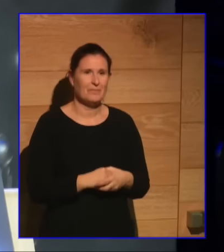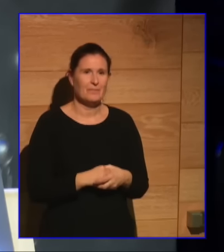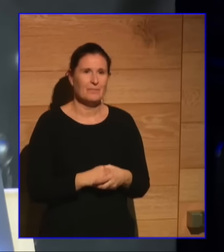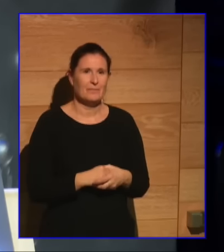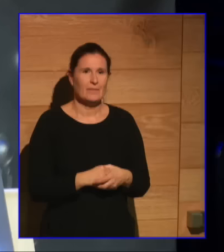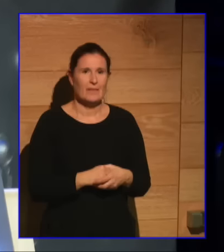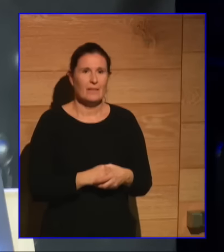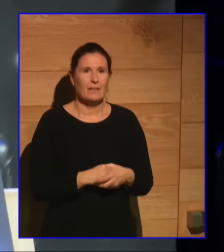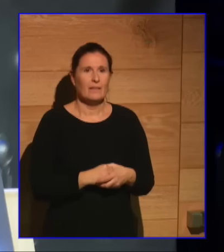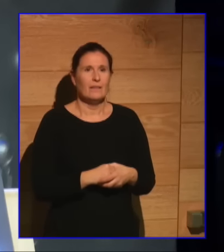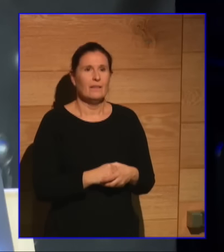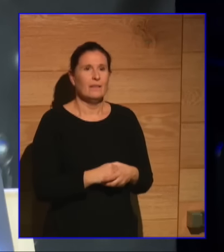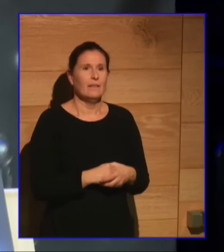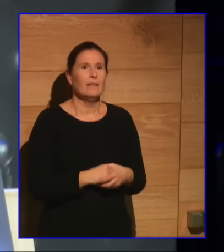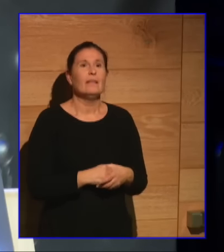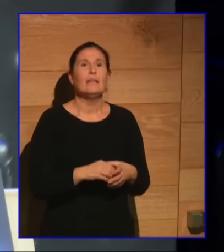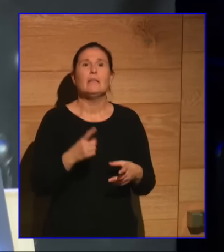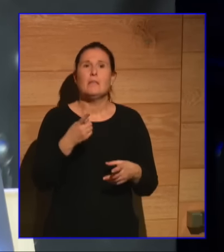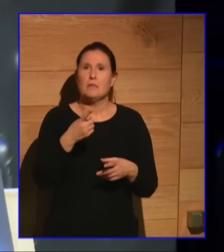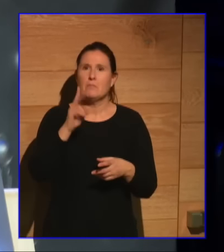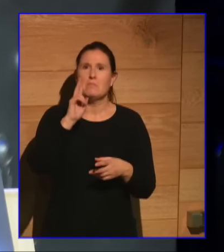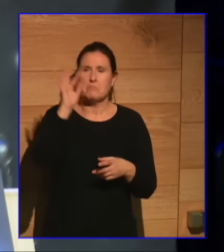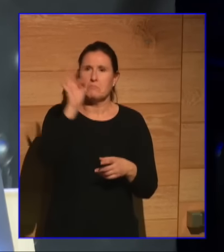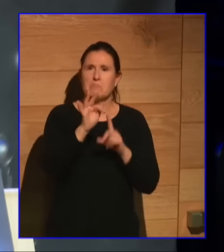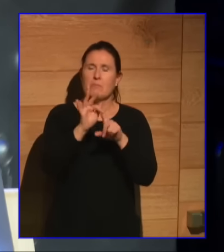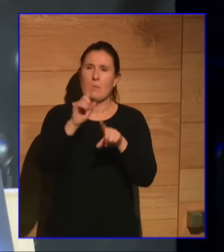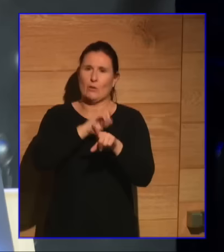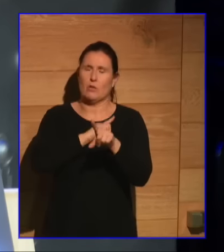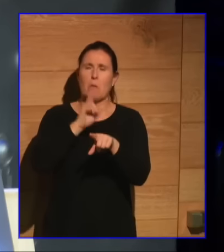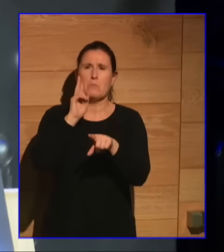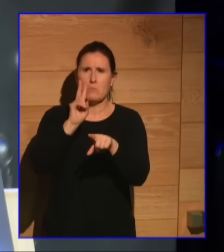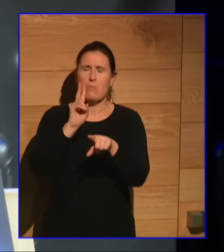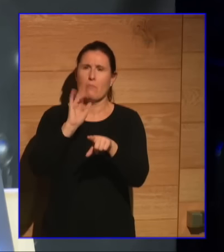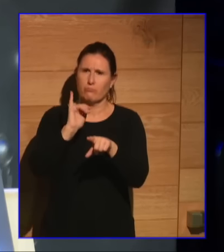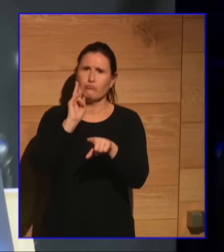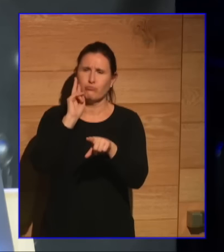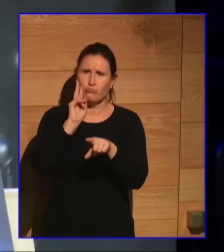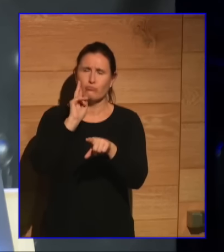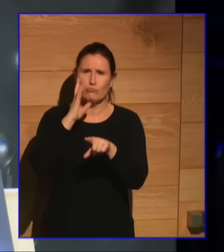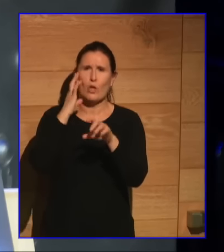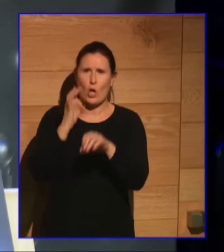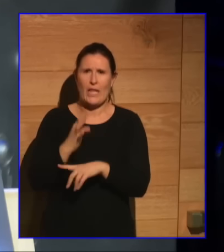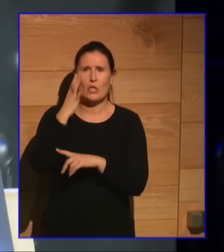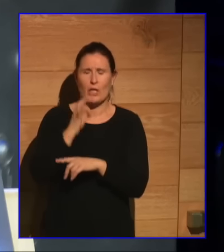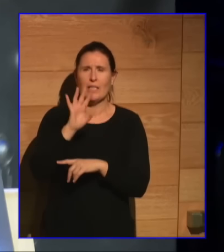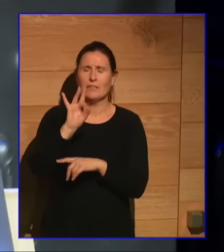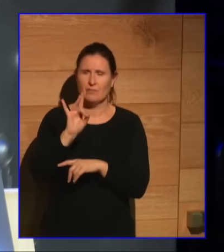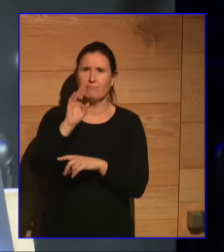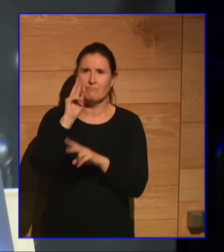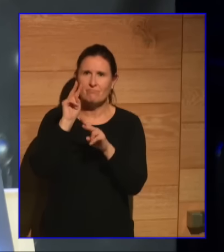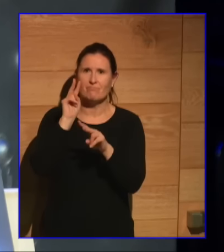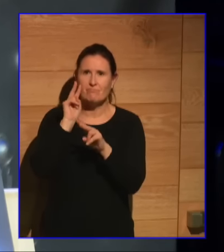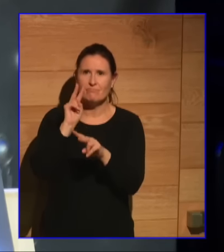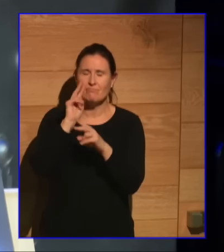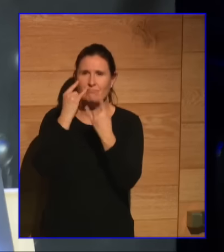Y son muchas las cosas las que están funcionando todo el rato. Y hay un momento en que alguien cuenta su historia en casa y funciona. Y hay un momento en